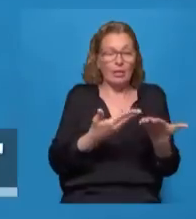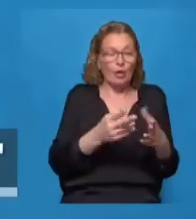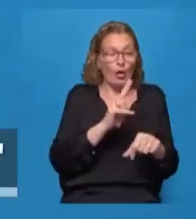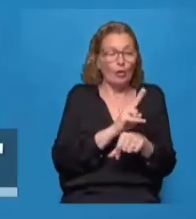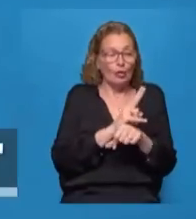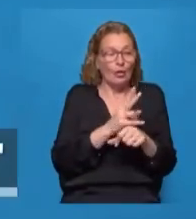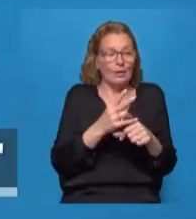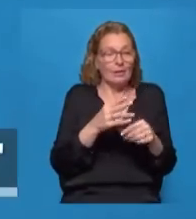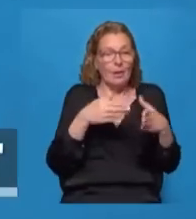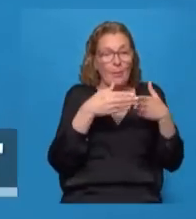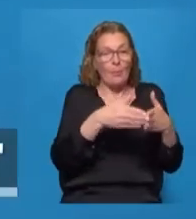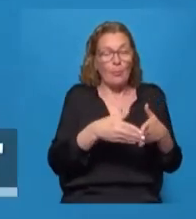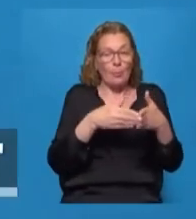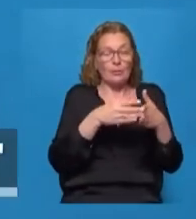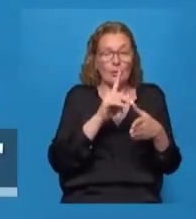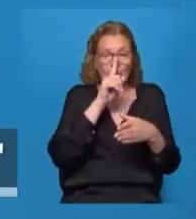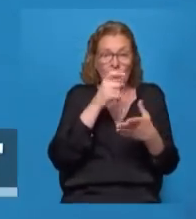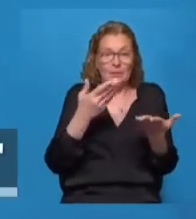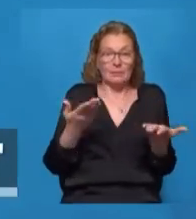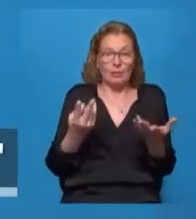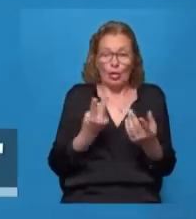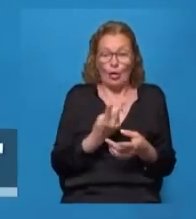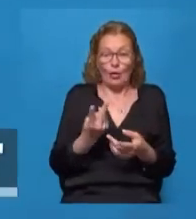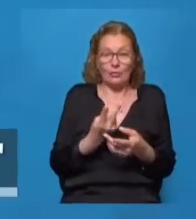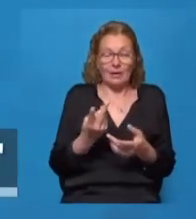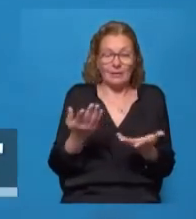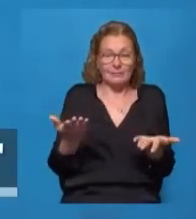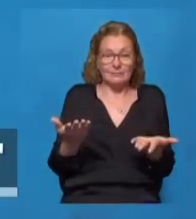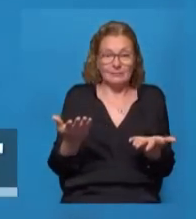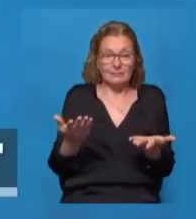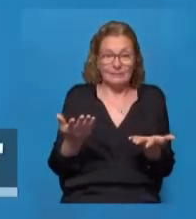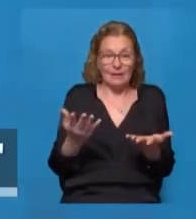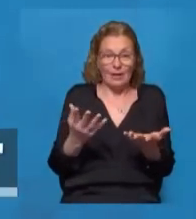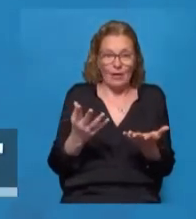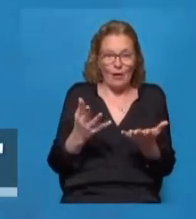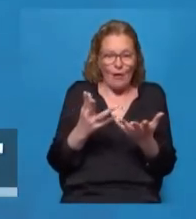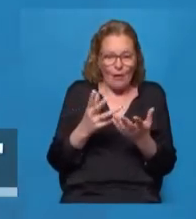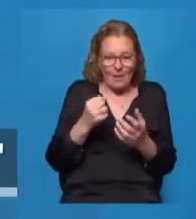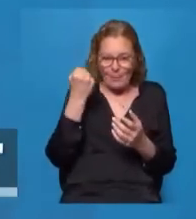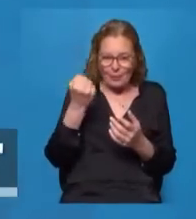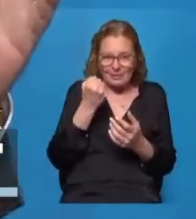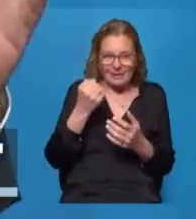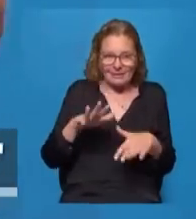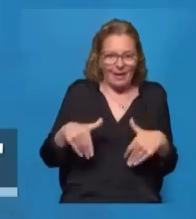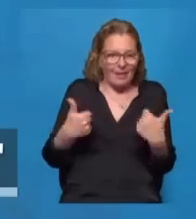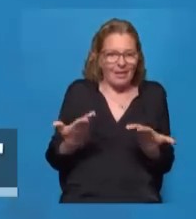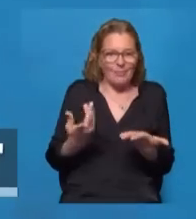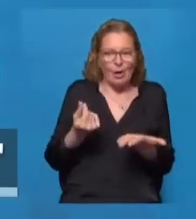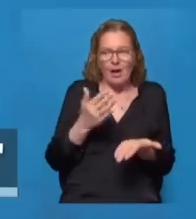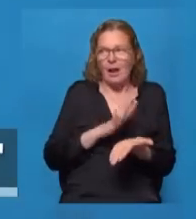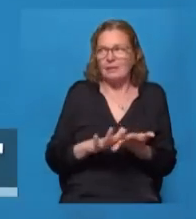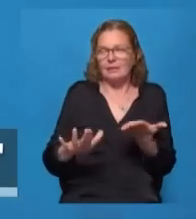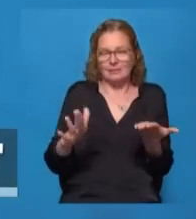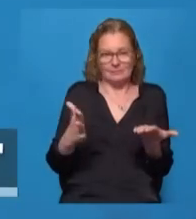puerto de Montevideo este dos cosas absolutamente estratégicas regaladas